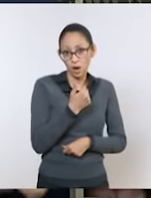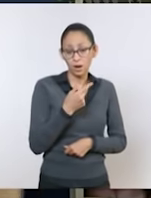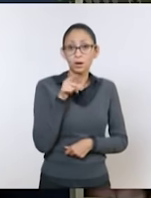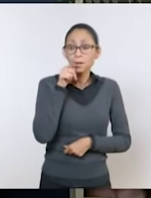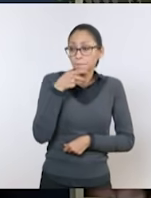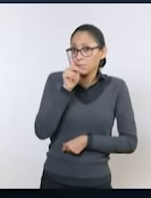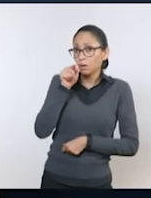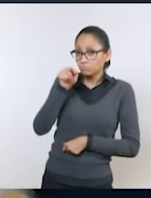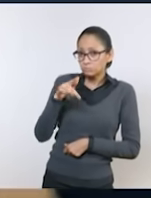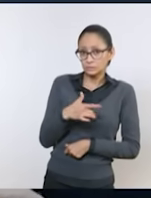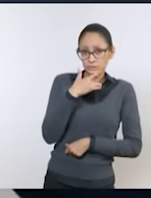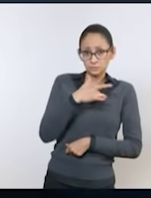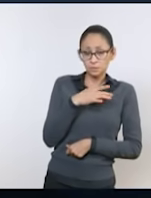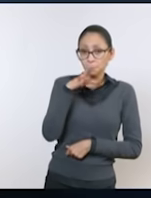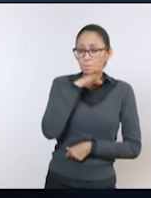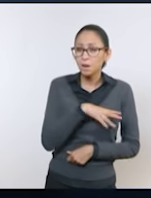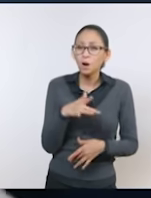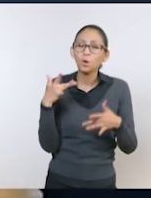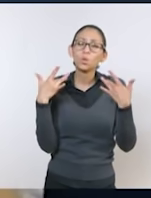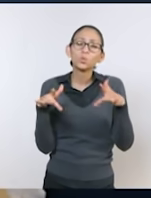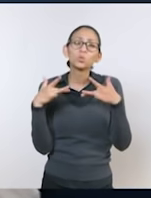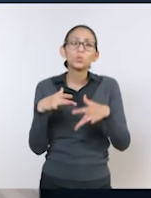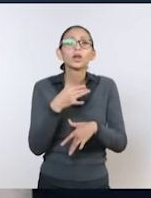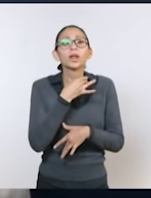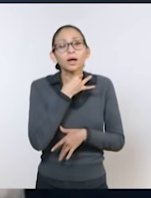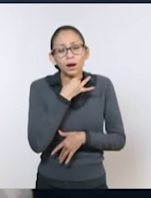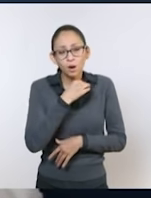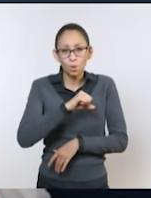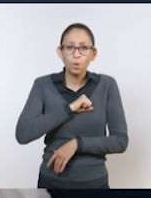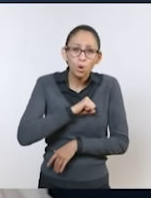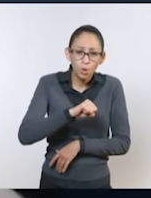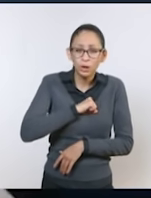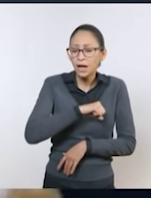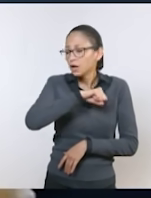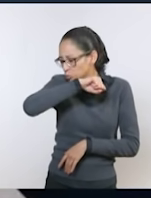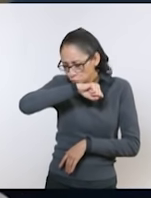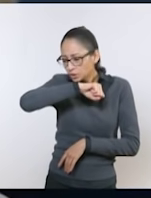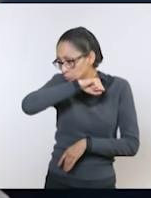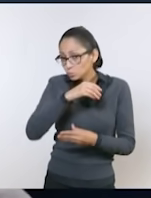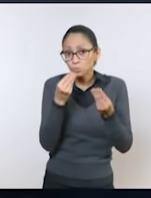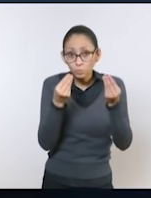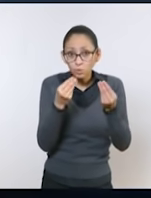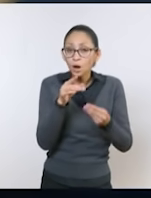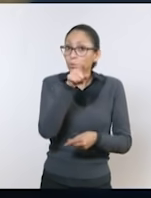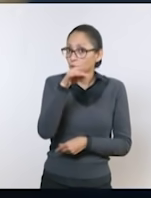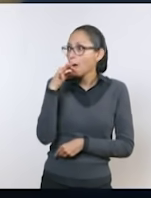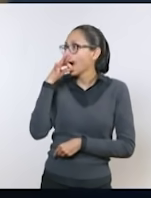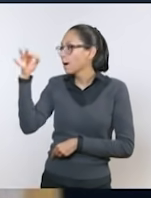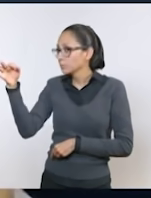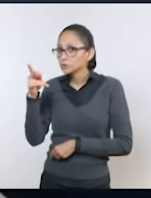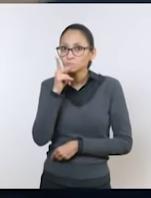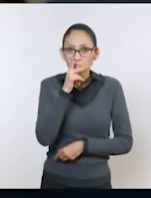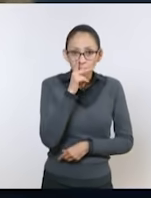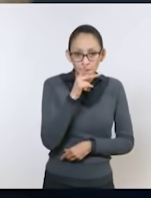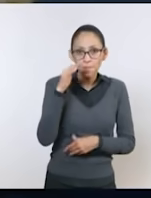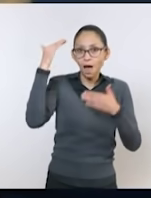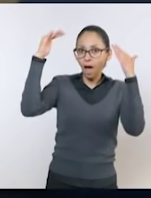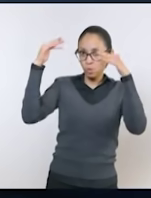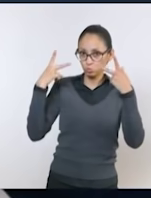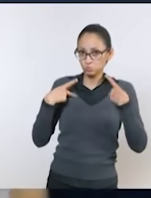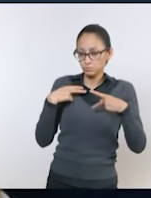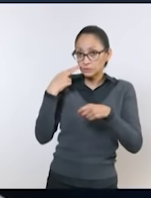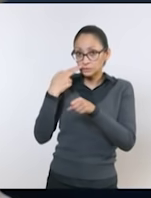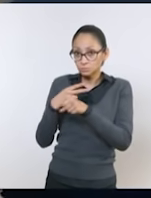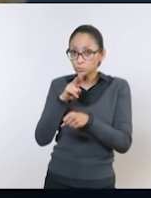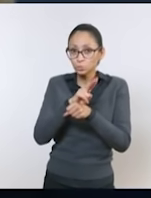para curarla. Si te sientes mal, te duele la garganta, tienes tos y estornudas, diles a tus papás